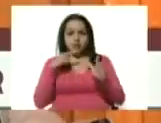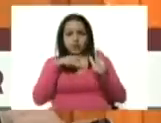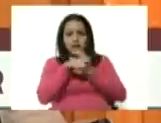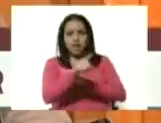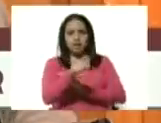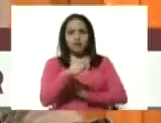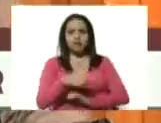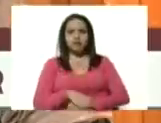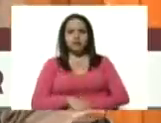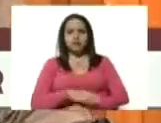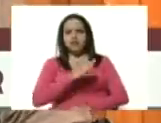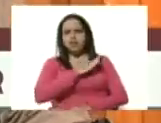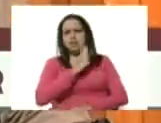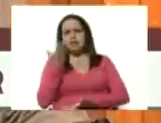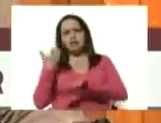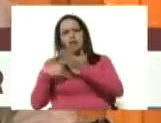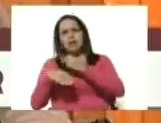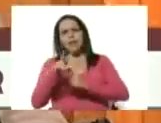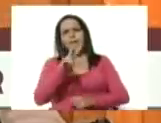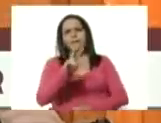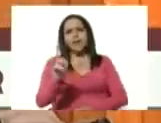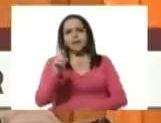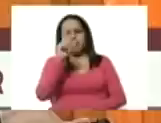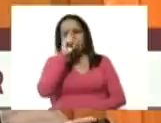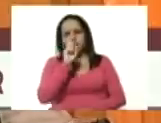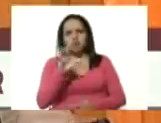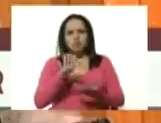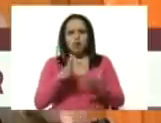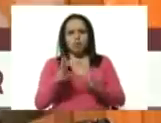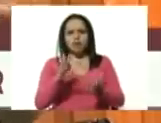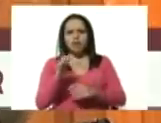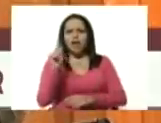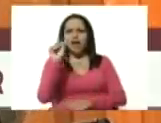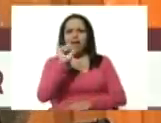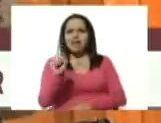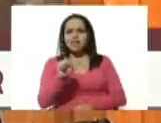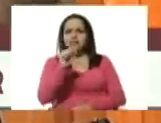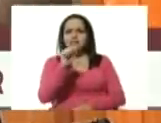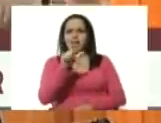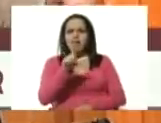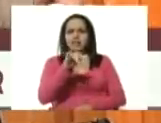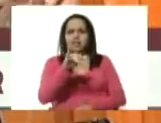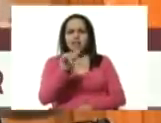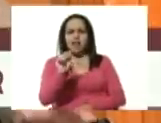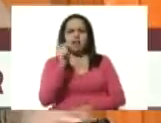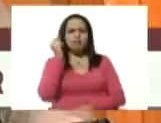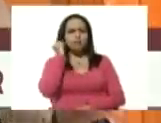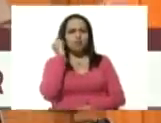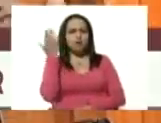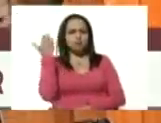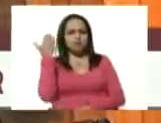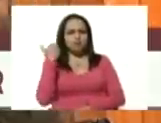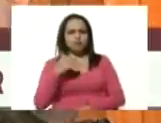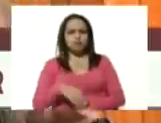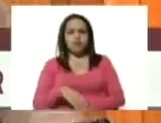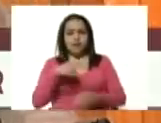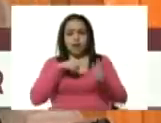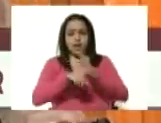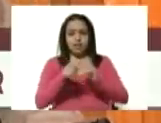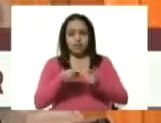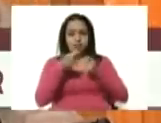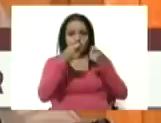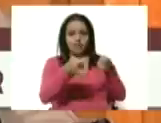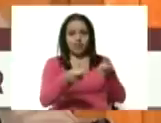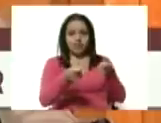tendría 20 años, y entonces ella entra para entregar el papel y cuando regresa